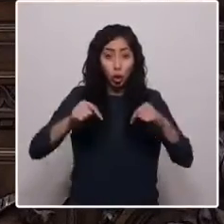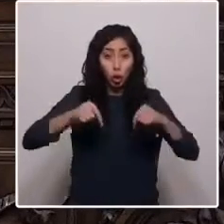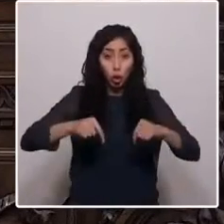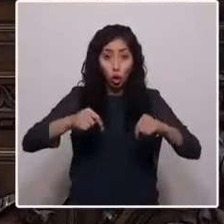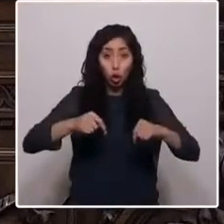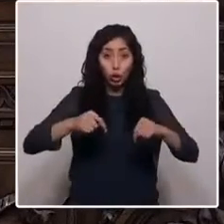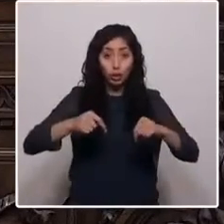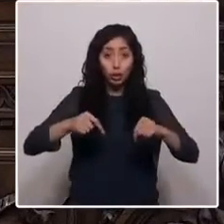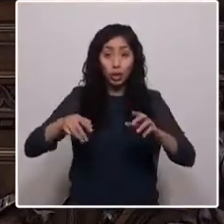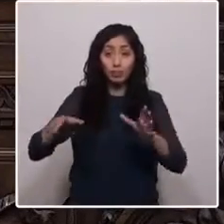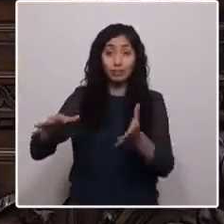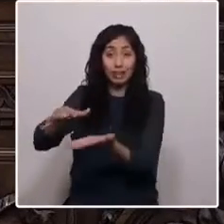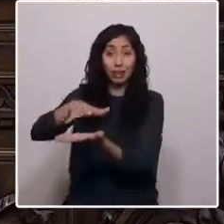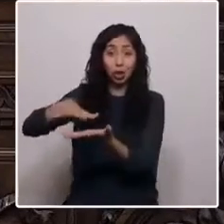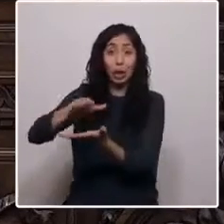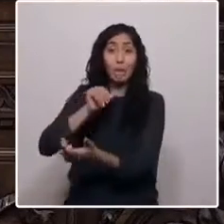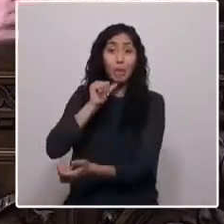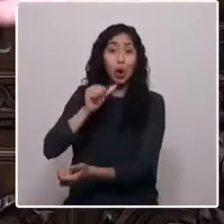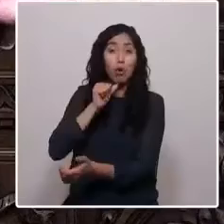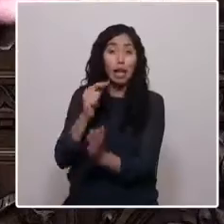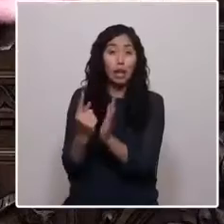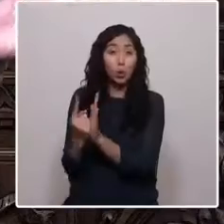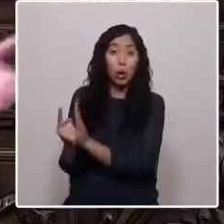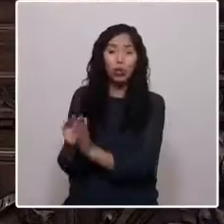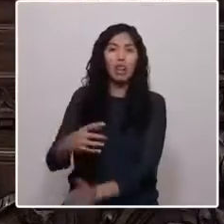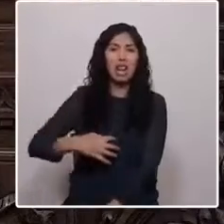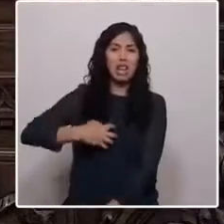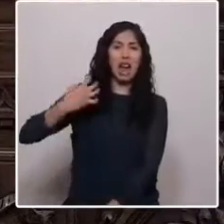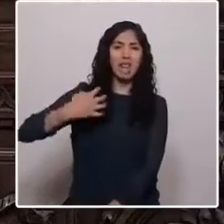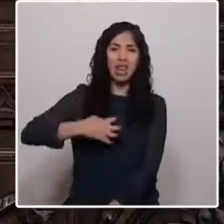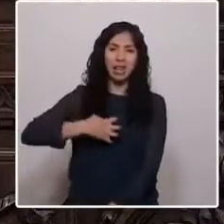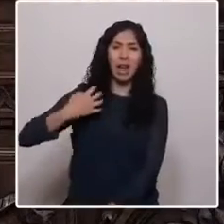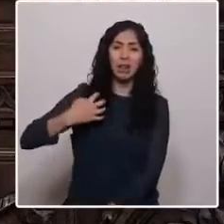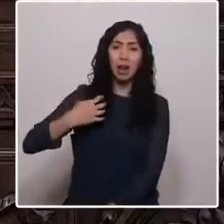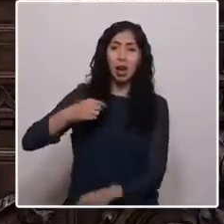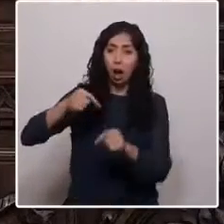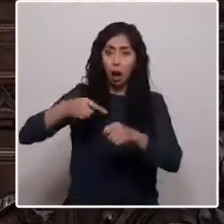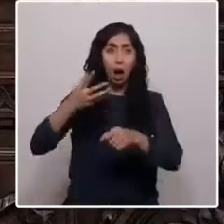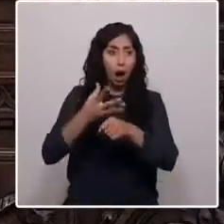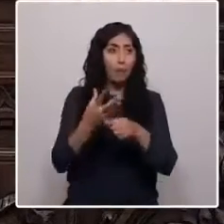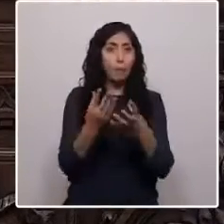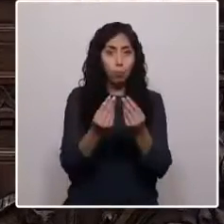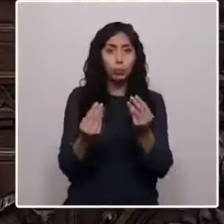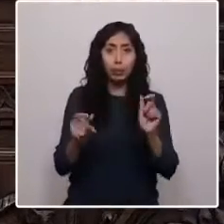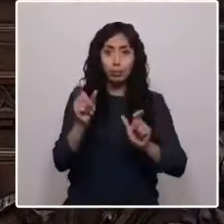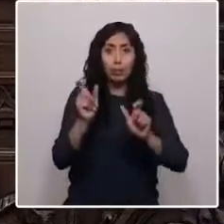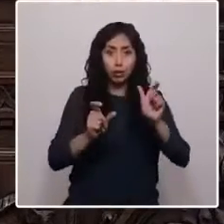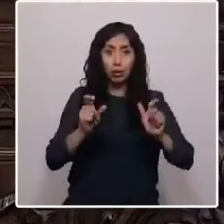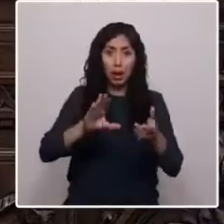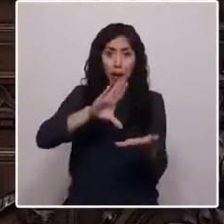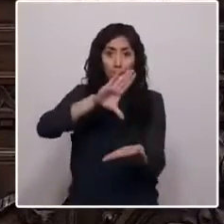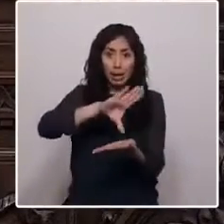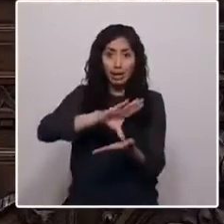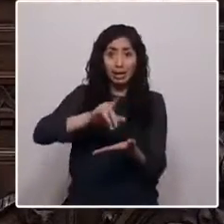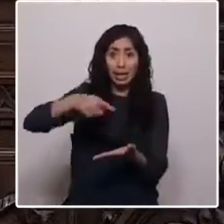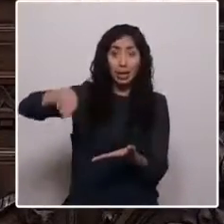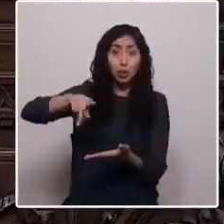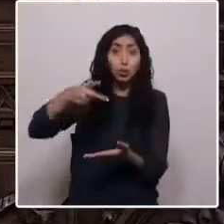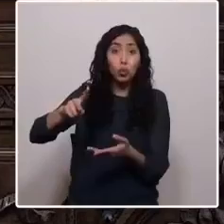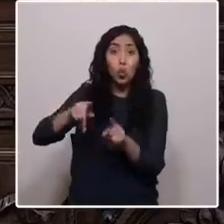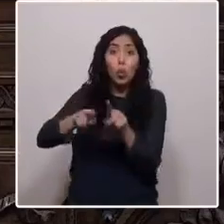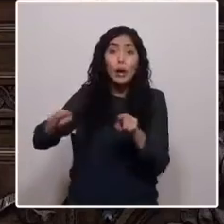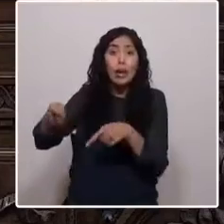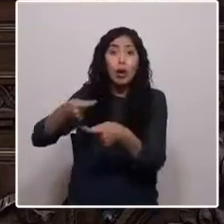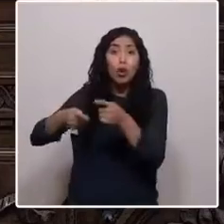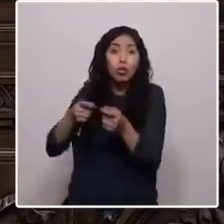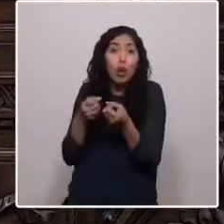sectores pobres y excluidos, sumamos ahora mucha gente a través del país que perdió sus sencillos negocios, pero